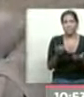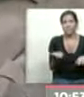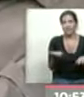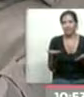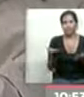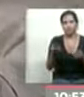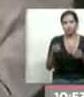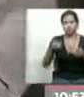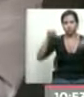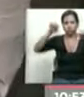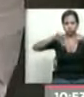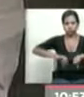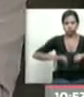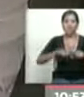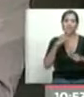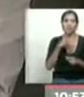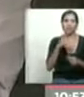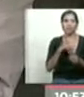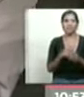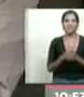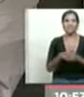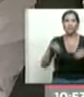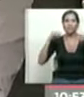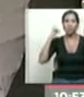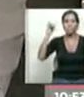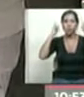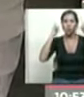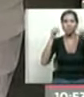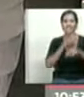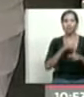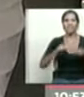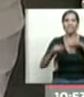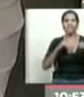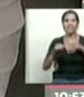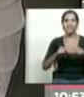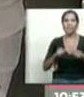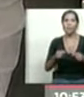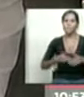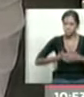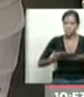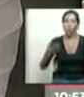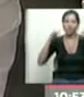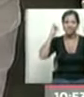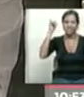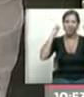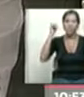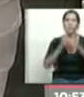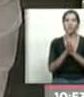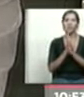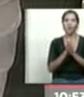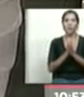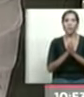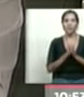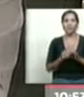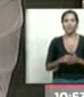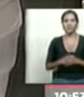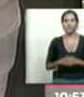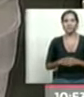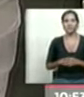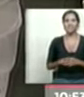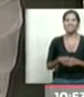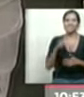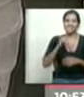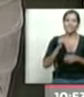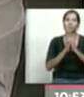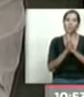Estoy hablando en el ámbito de la política. ¿Qué pasó con la música, señor director? ¡Ponche la música, por favor! ¡Lánzate, DJ! Sí, por